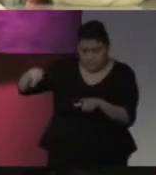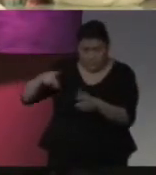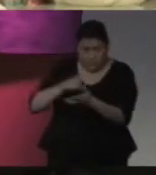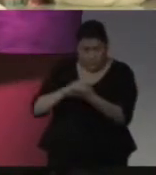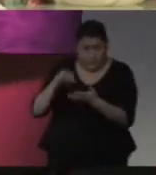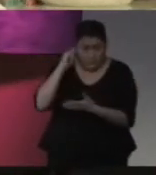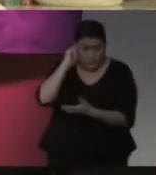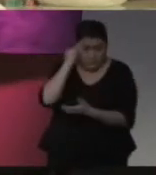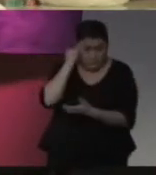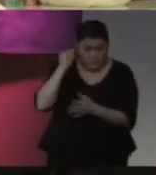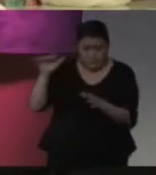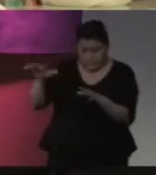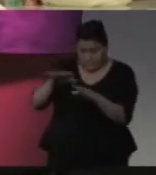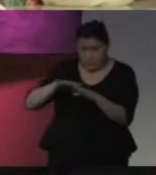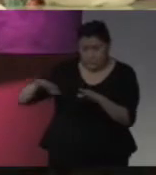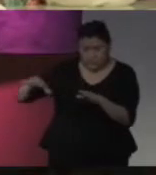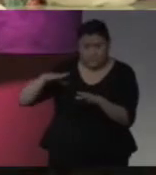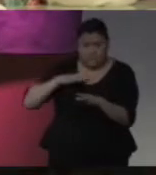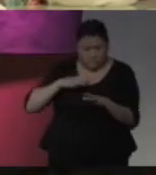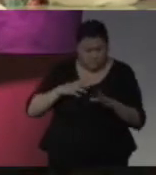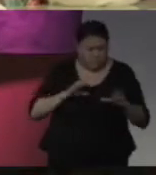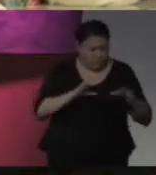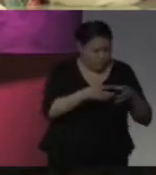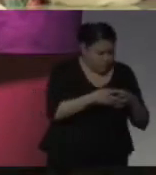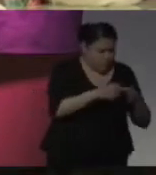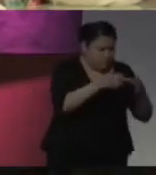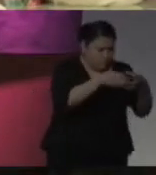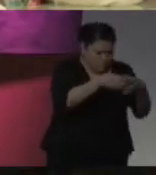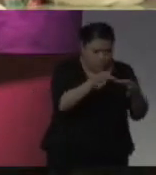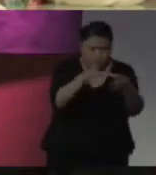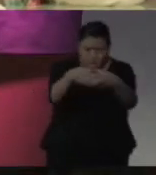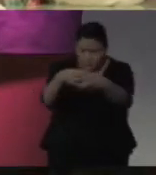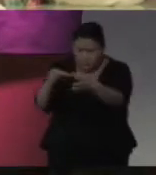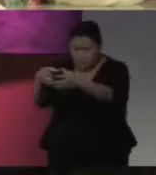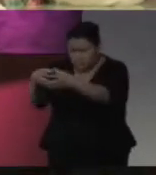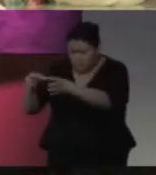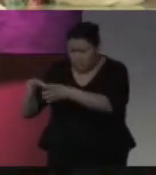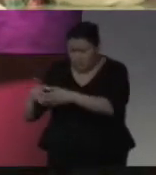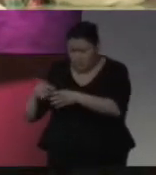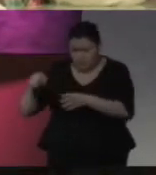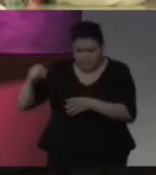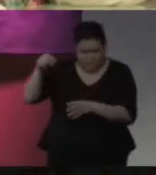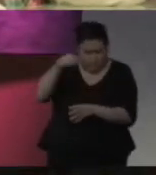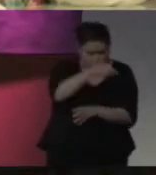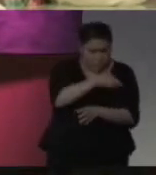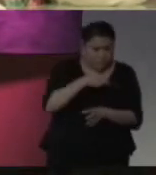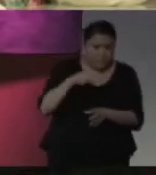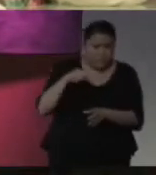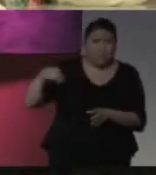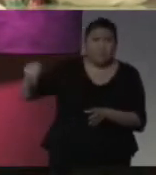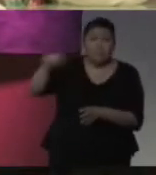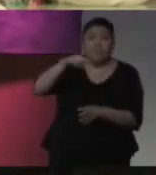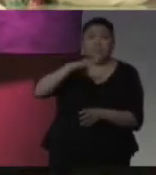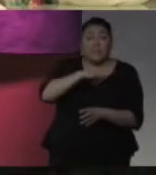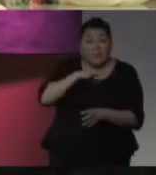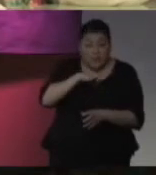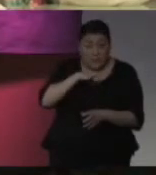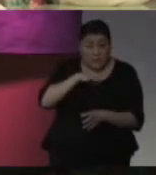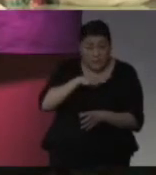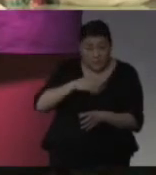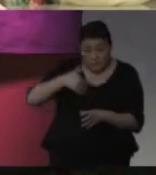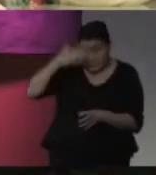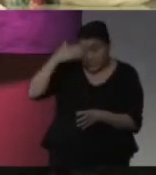es evidente que lo hay, habría que analizar si estos se fundamentan en esa